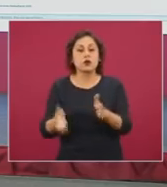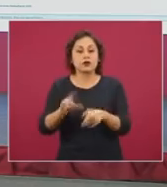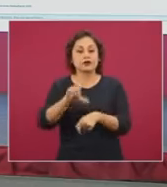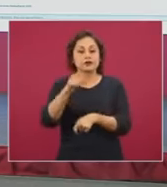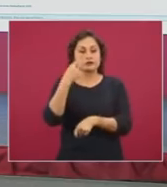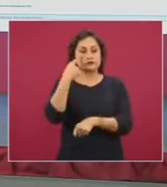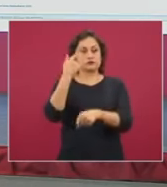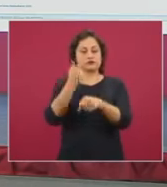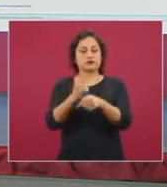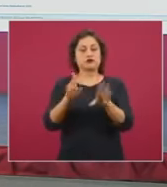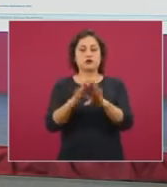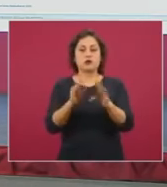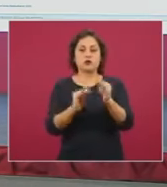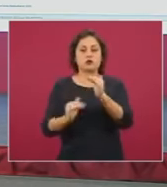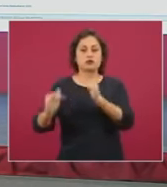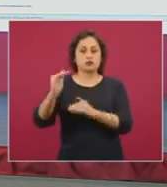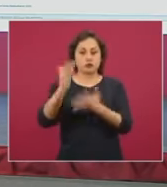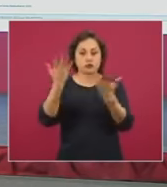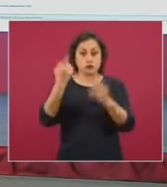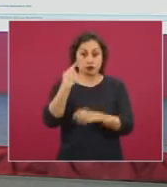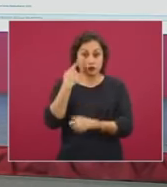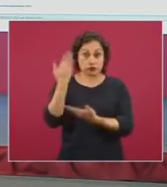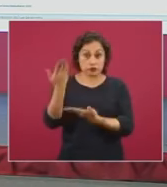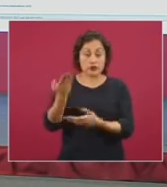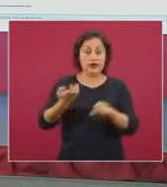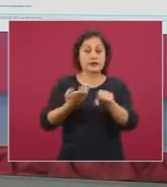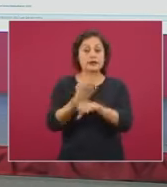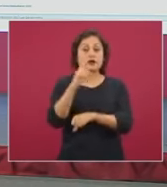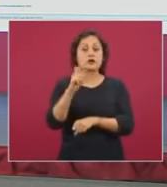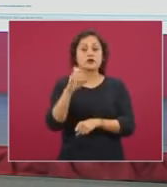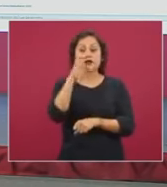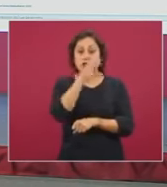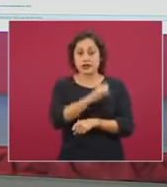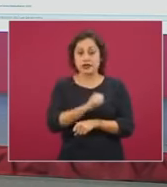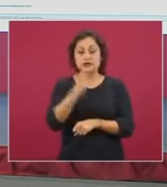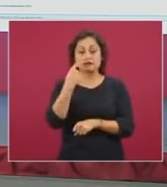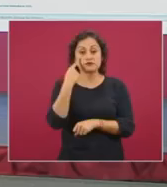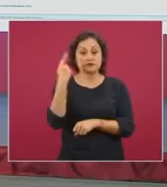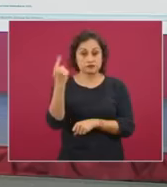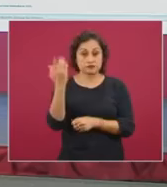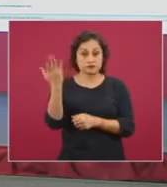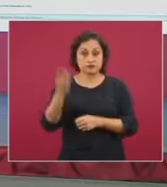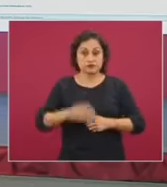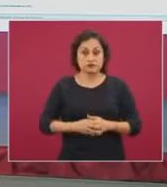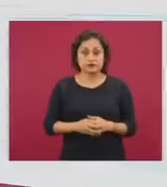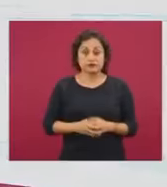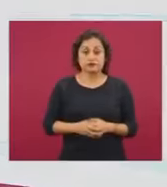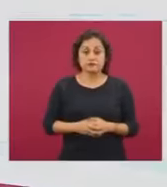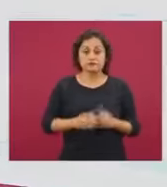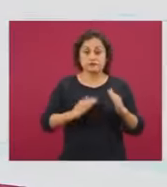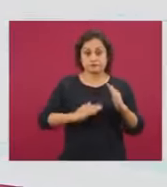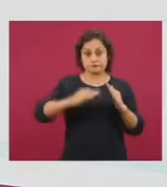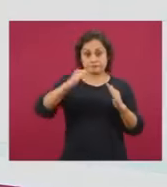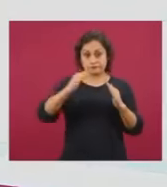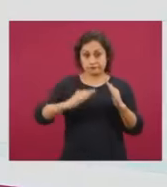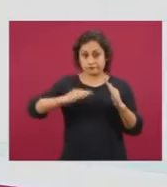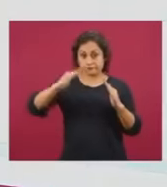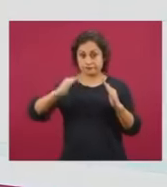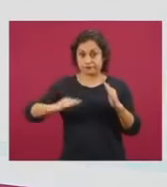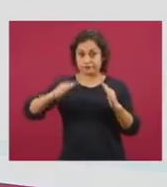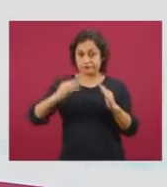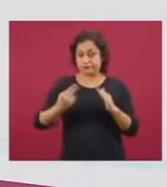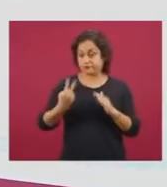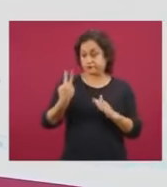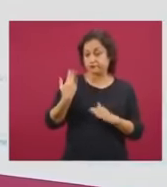exceso, como vemos. Como vemos en este caso, en Aguascalientes ha tenido pues, un ascenso, tal vez con subidas y bajadas, pero en las últimas 2